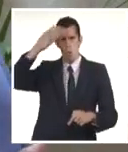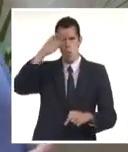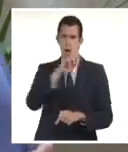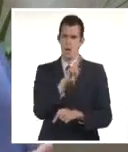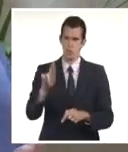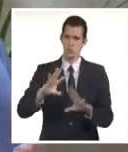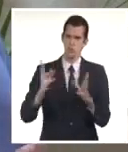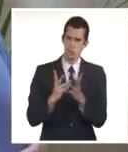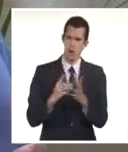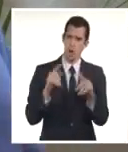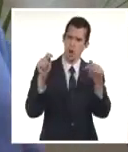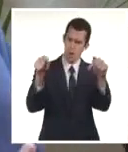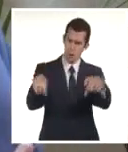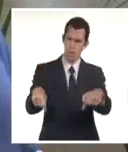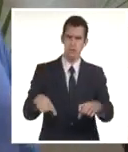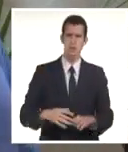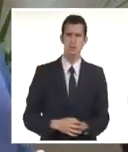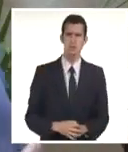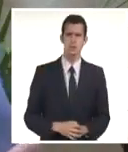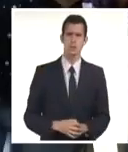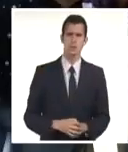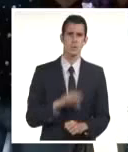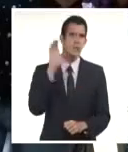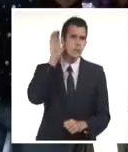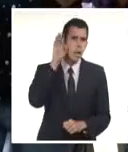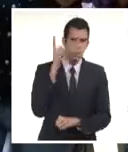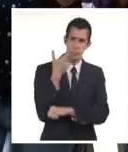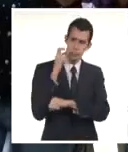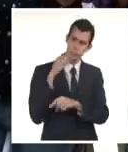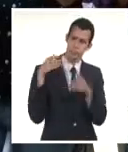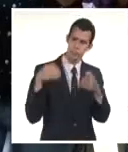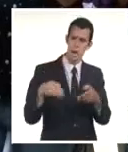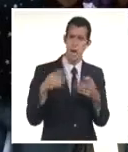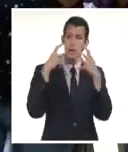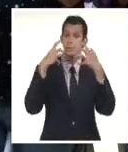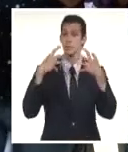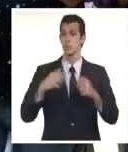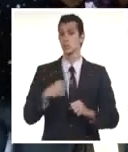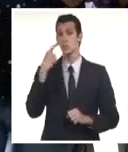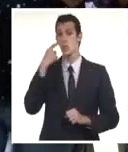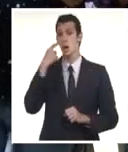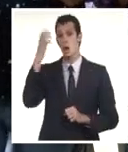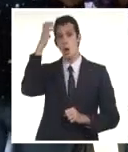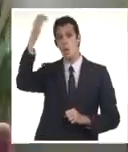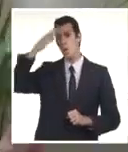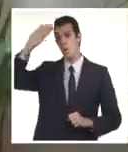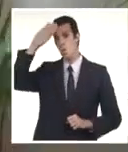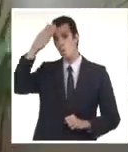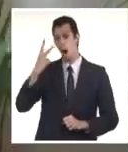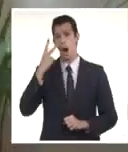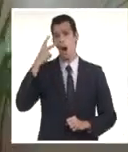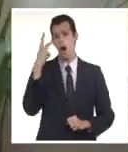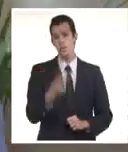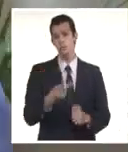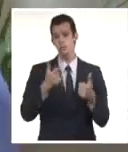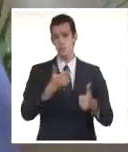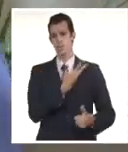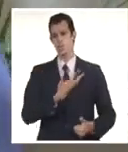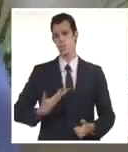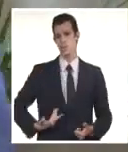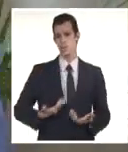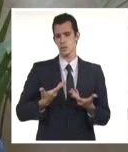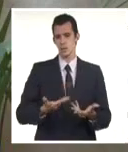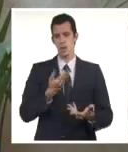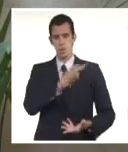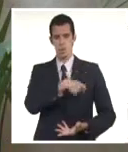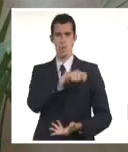diferentes niveles, estaban presentes en el lugar. Y eso dice mucho también del sentido de responsabilidad y de la sensibilidad que hay